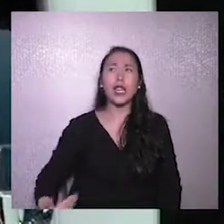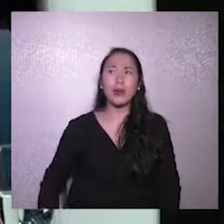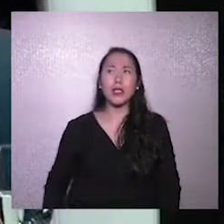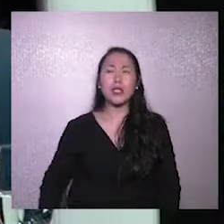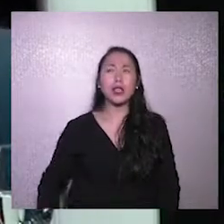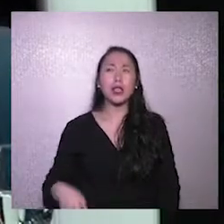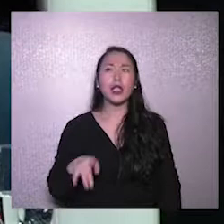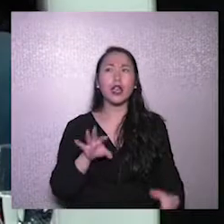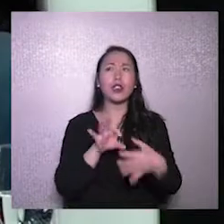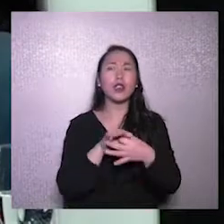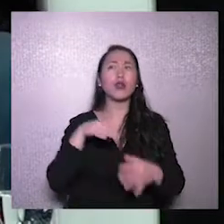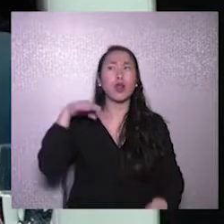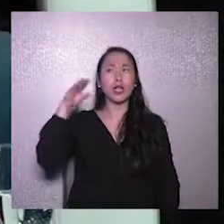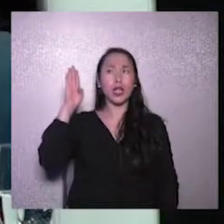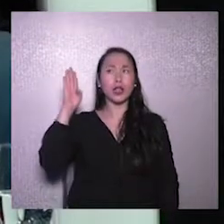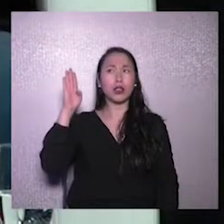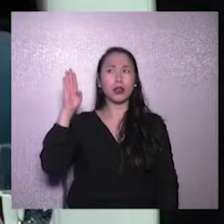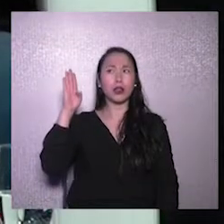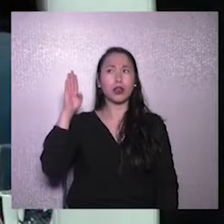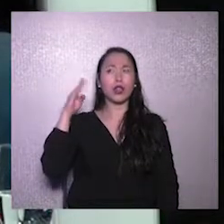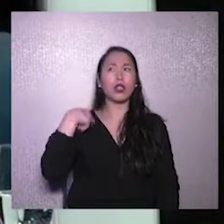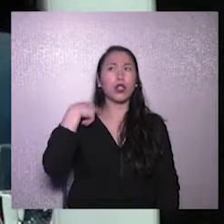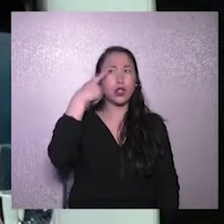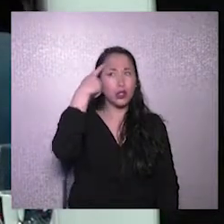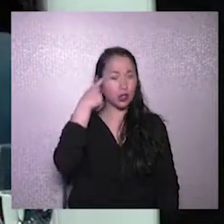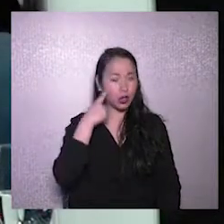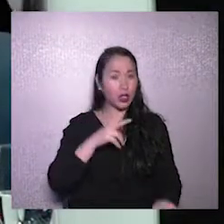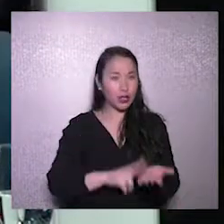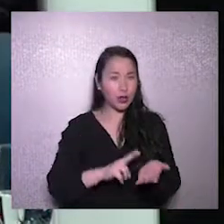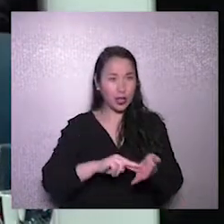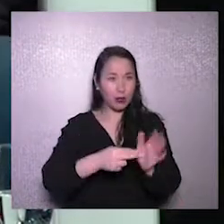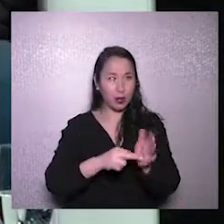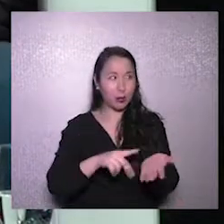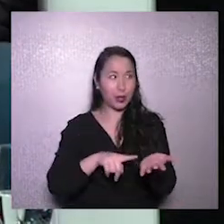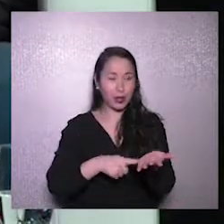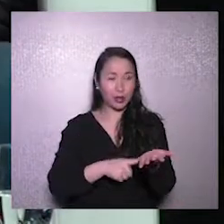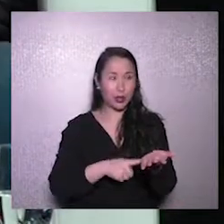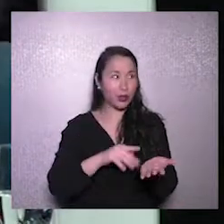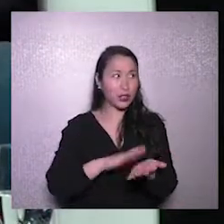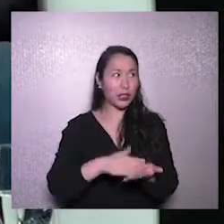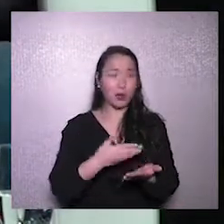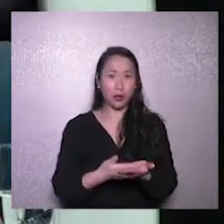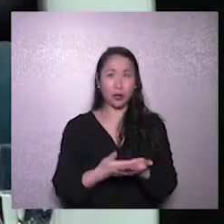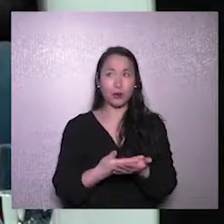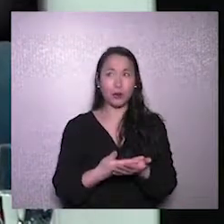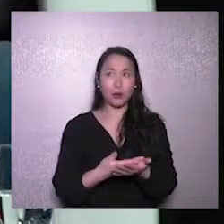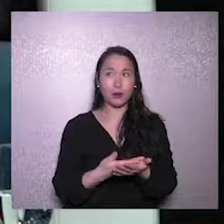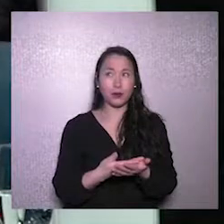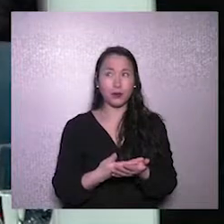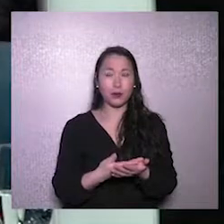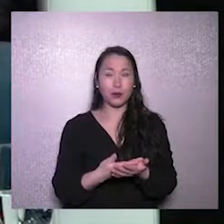candidato. Yo creo que de verdad el problema tecnológico en salud o salud